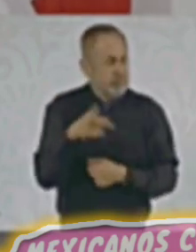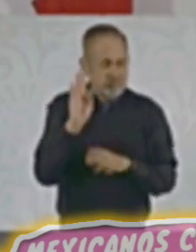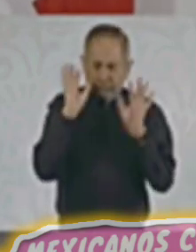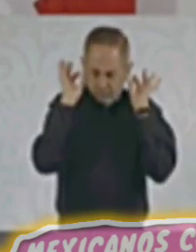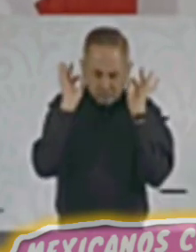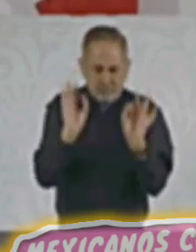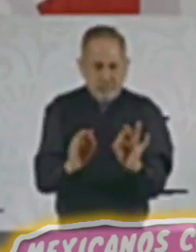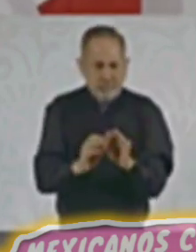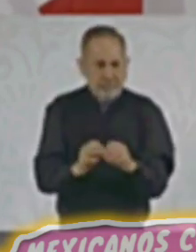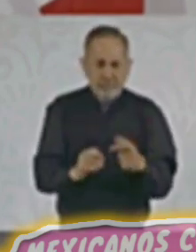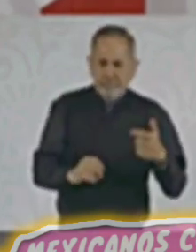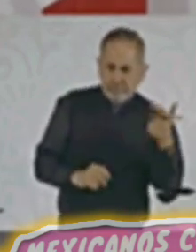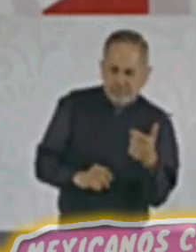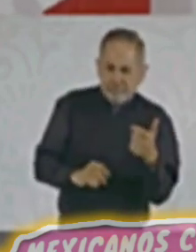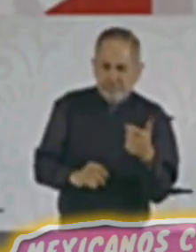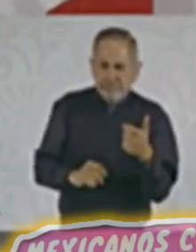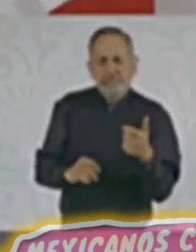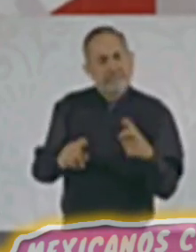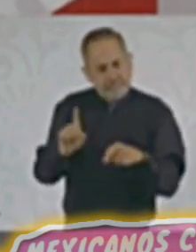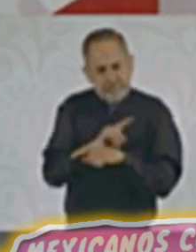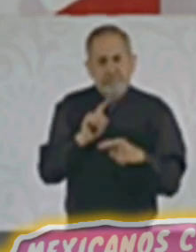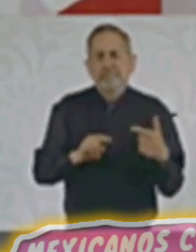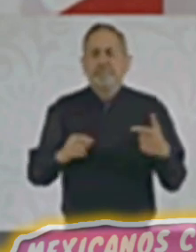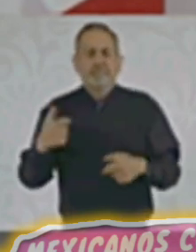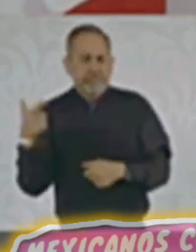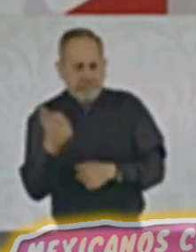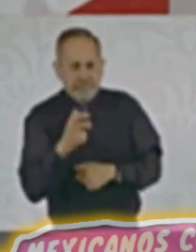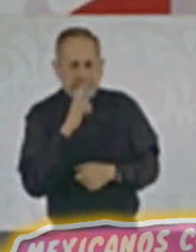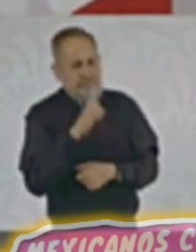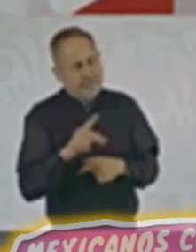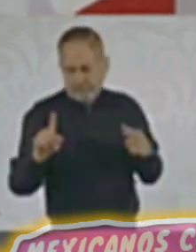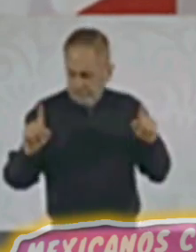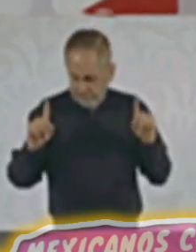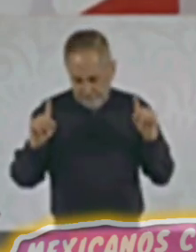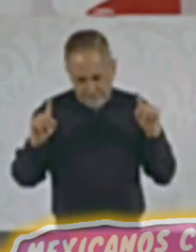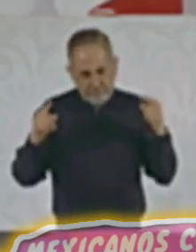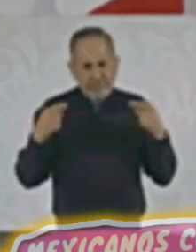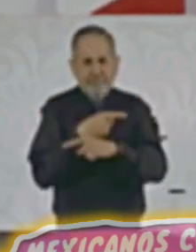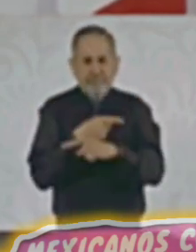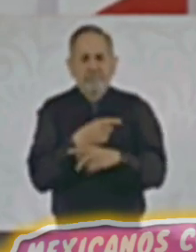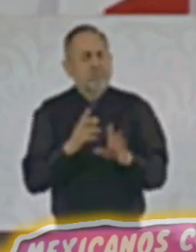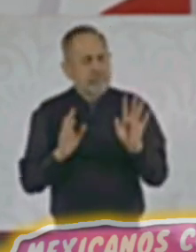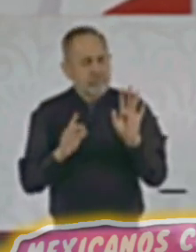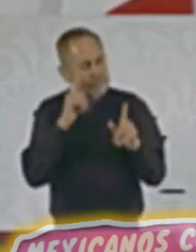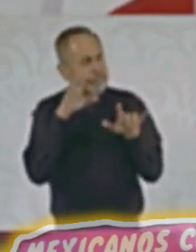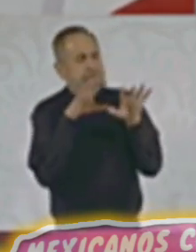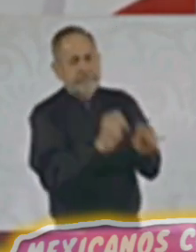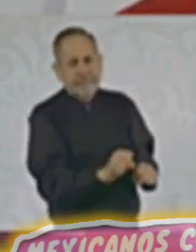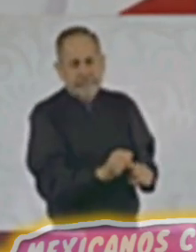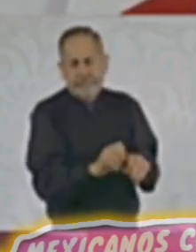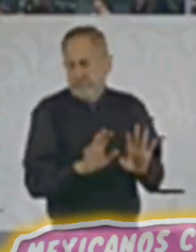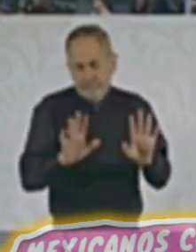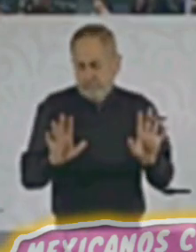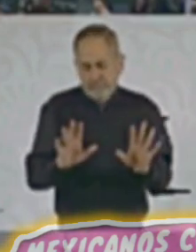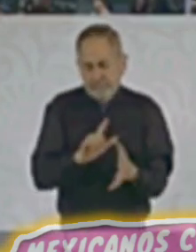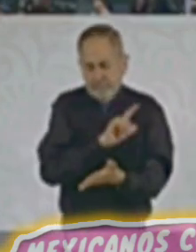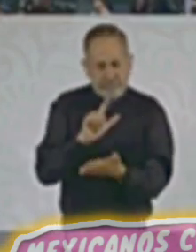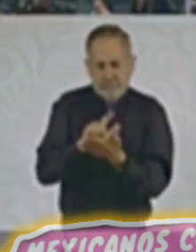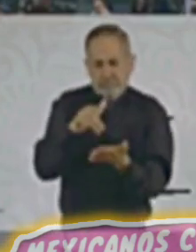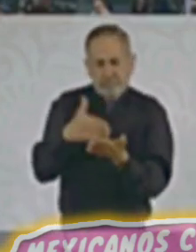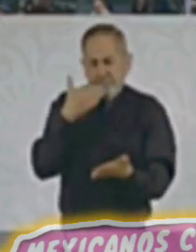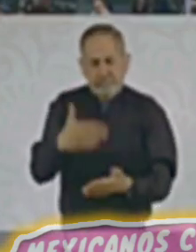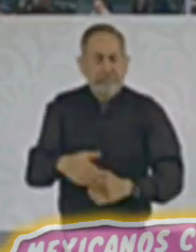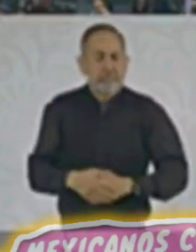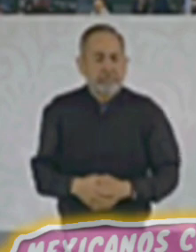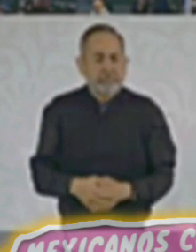ataque y una respuesta por parte de quienes fueron a detener a este delincuente. Atendiendo a que el